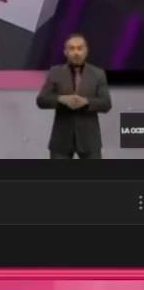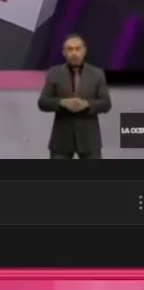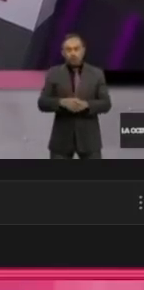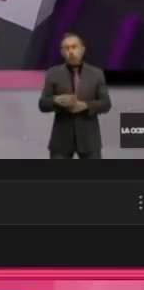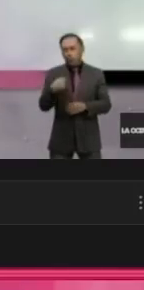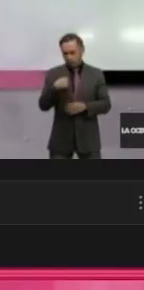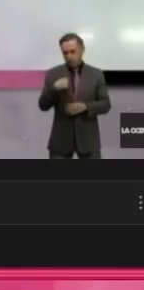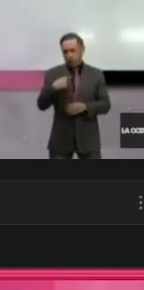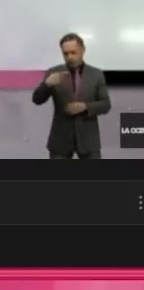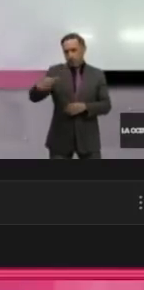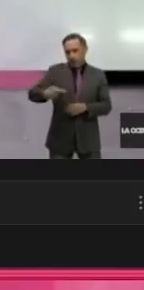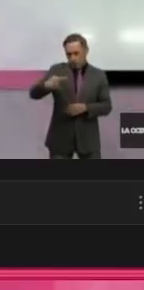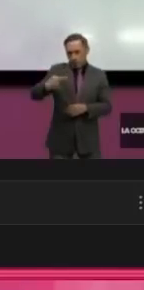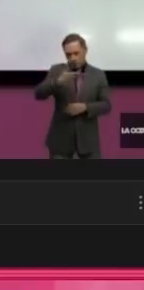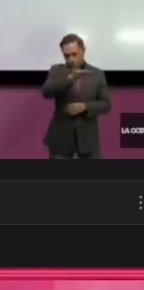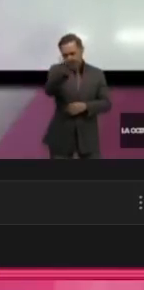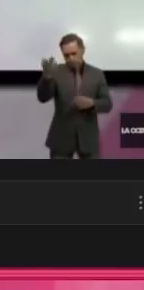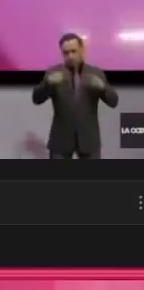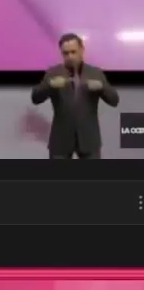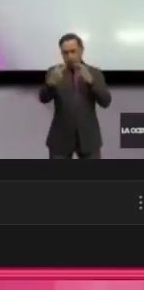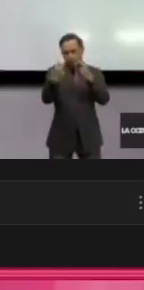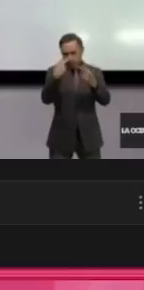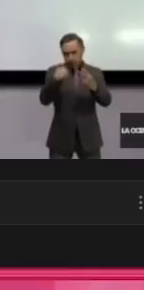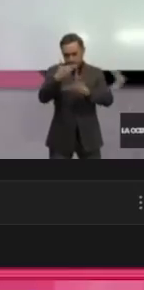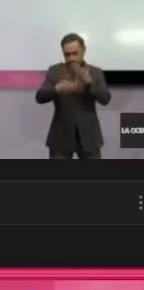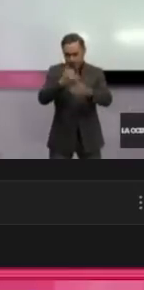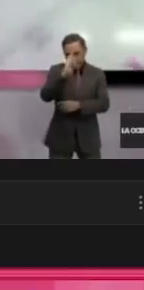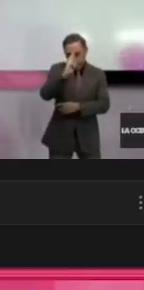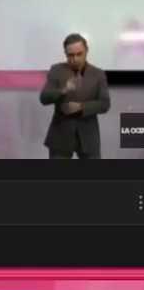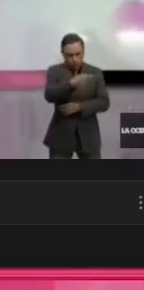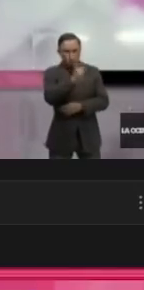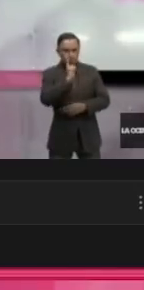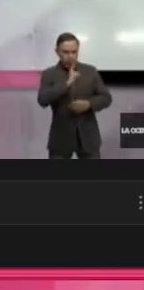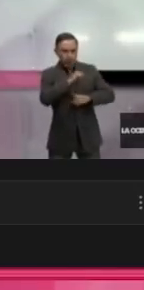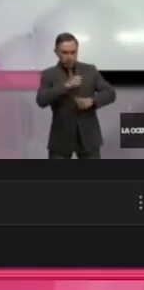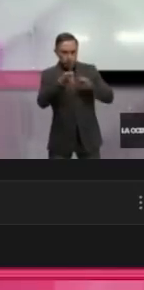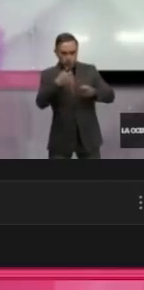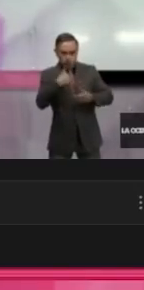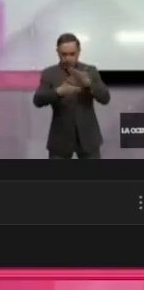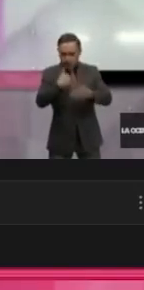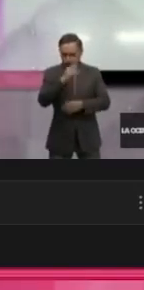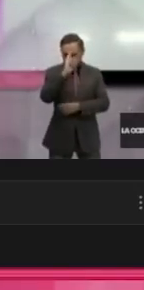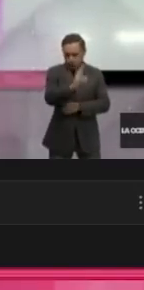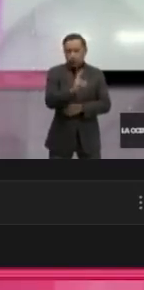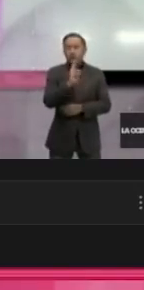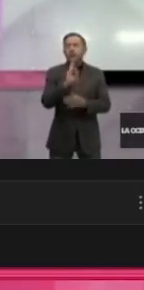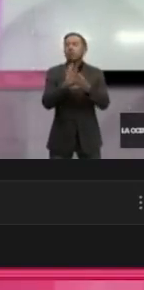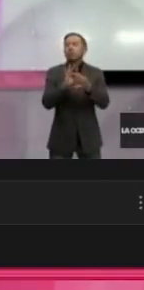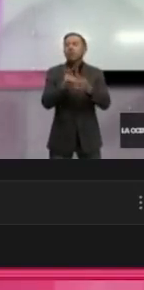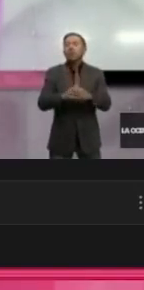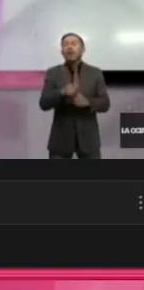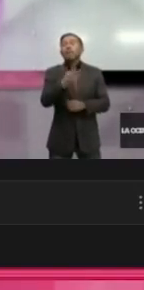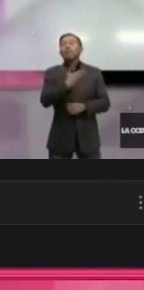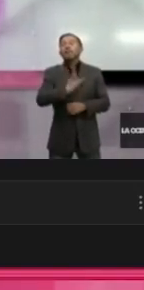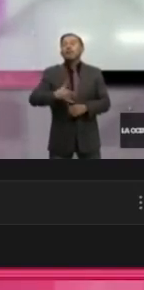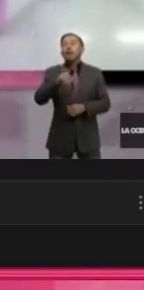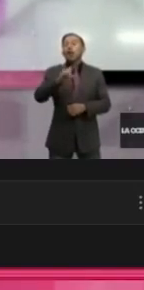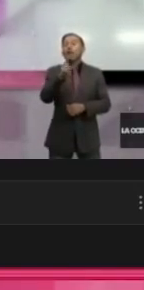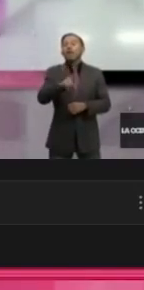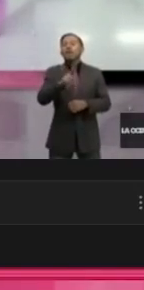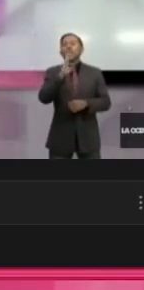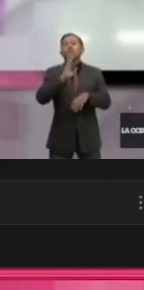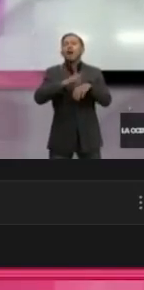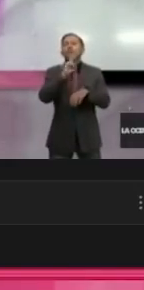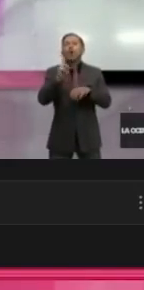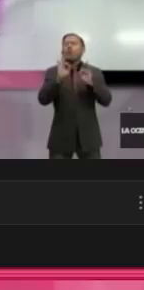por respeto al público y, bueno, a nuestra moderadora. Los tres principales éxitos del presidente Andrés Manuel López Obrador han